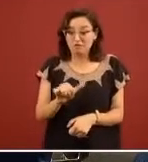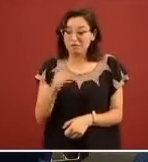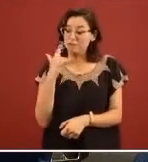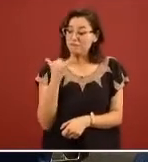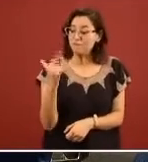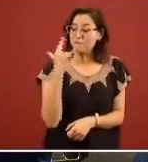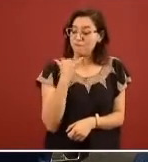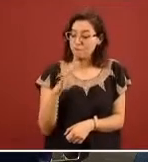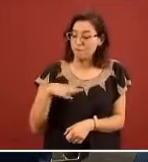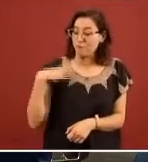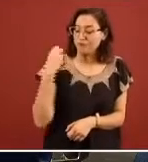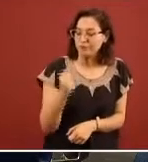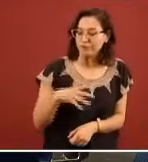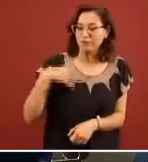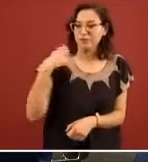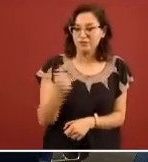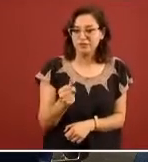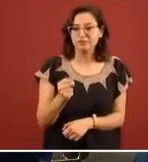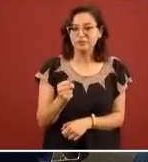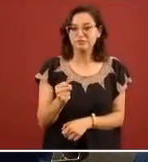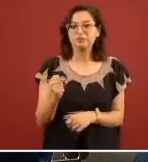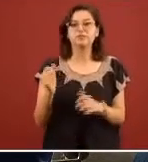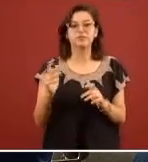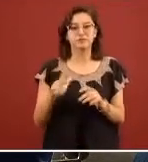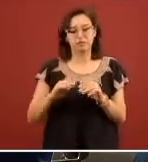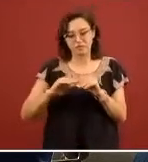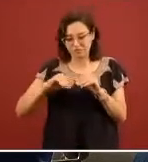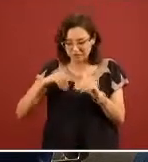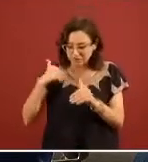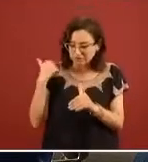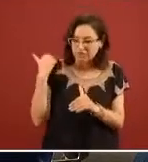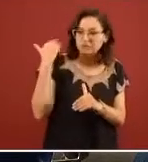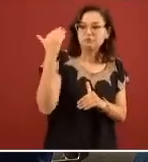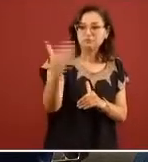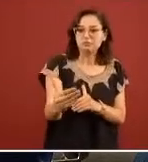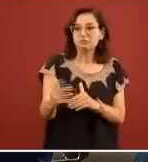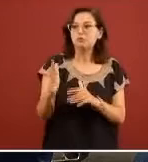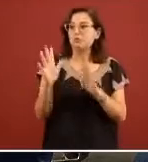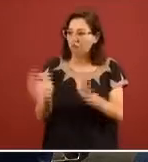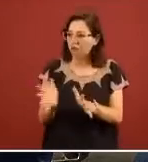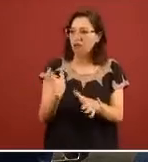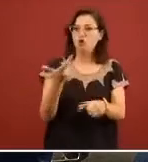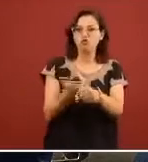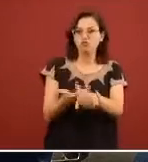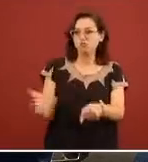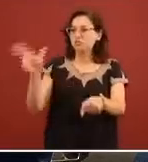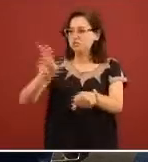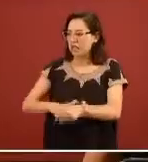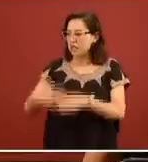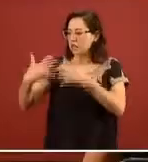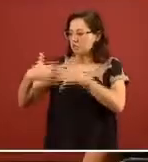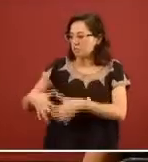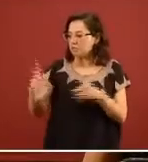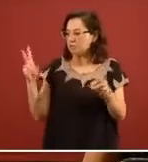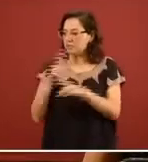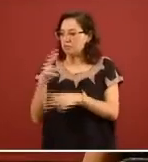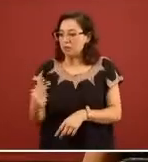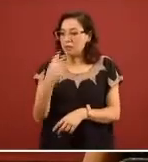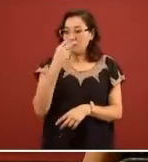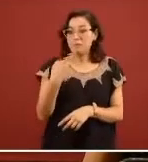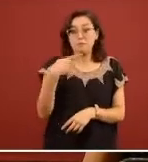los esfuerzos, entonces sí vamos a tener hospitales preparados con respiradores y demás, pero también en ese